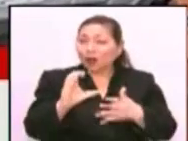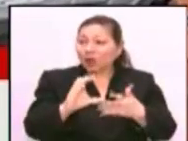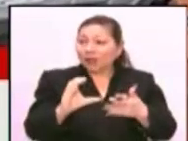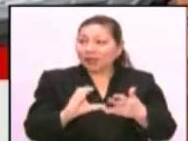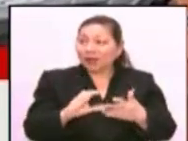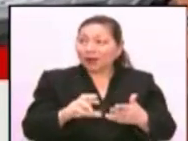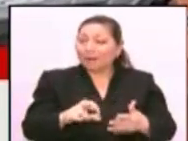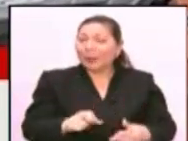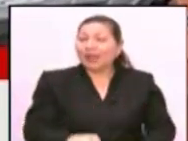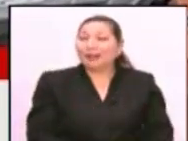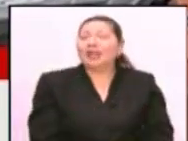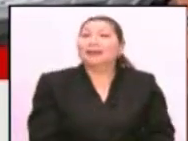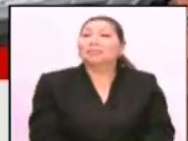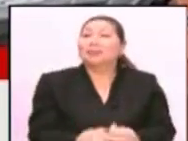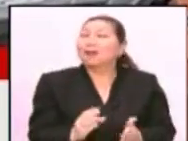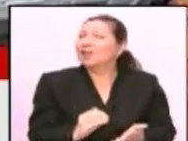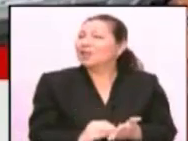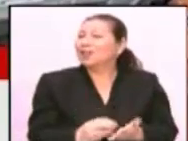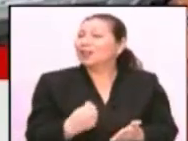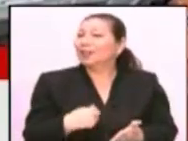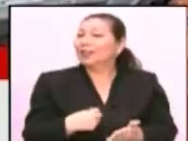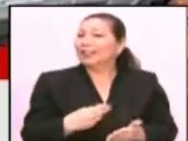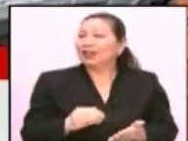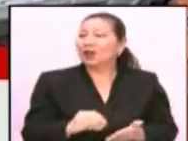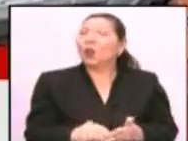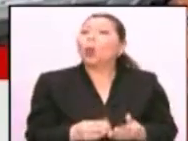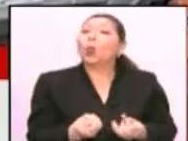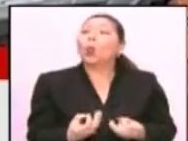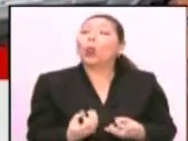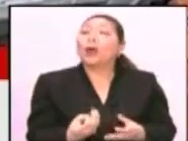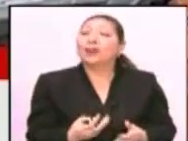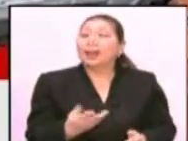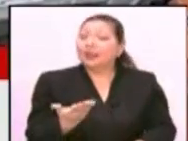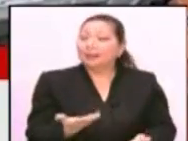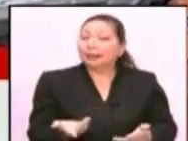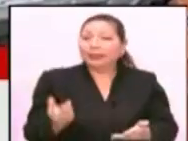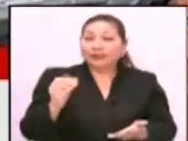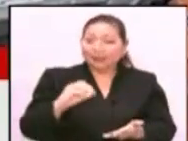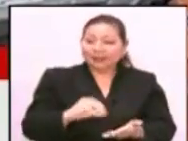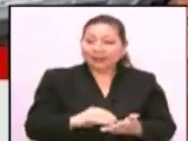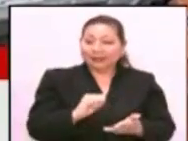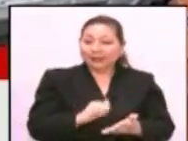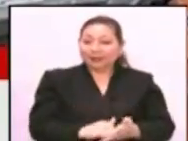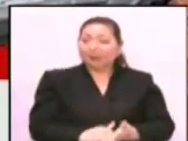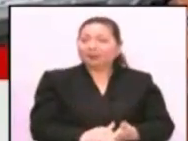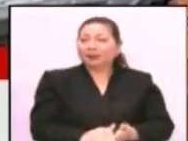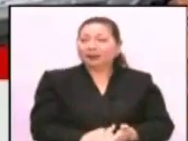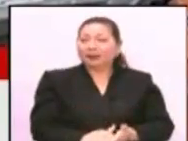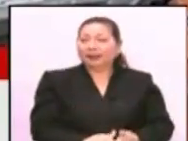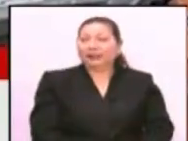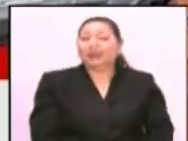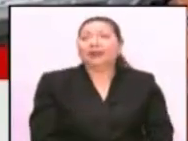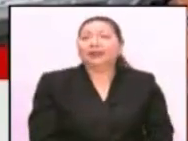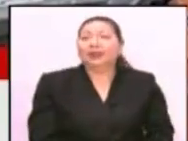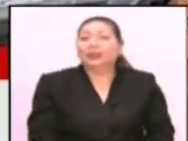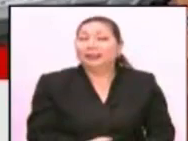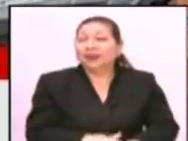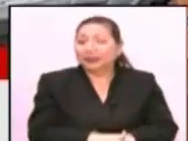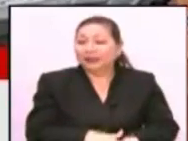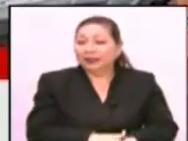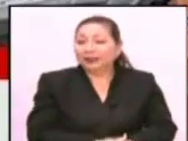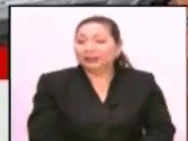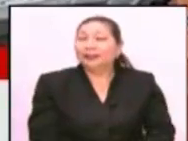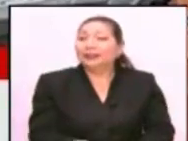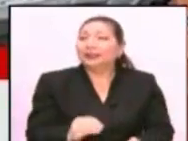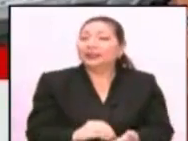Penal. Si ha sido condenado, no, nuestra reincidencia es cuántas veces ha reingresado. Por tanto, creo que, y la